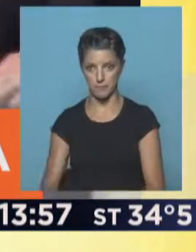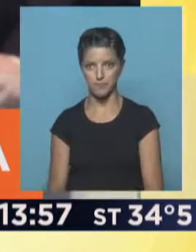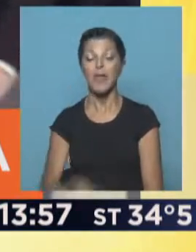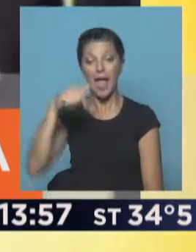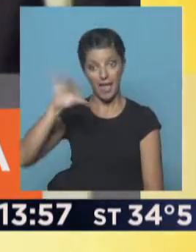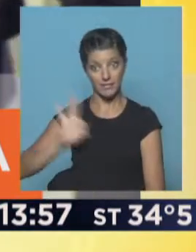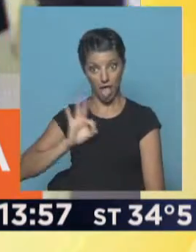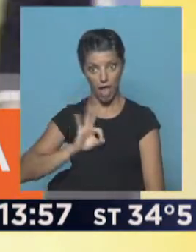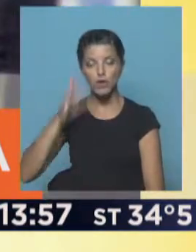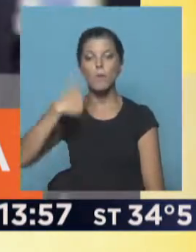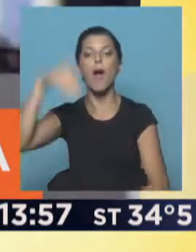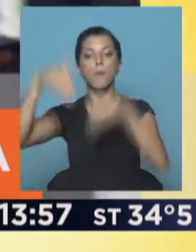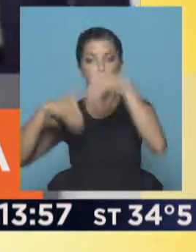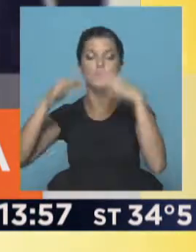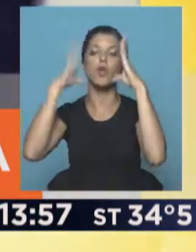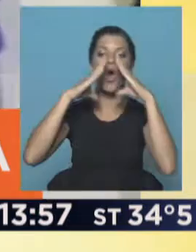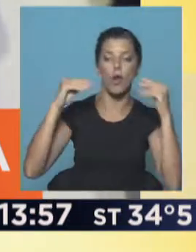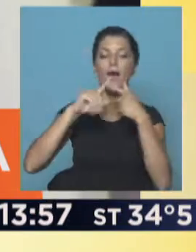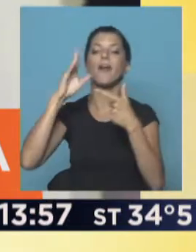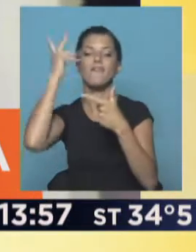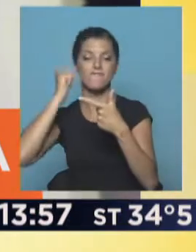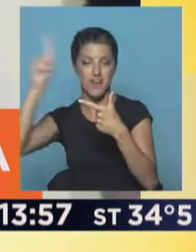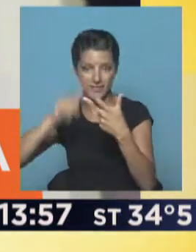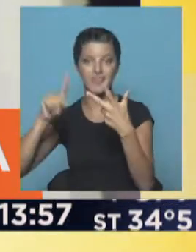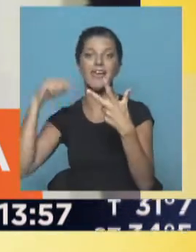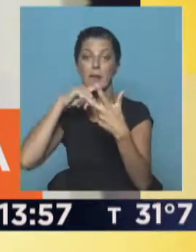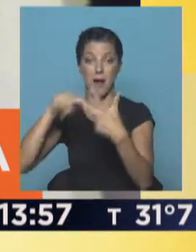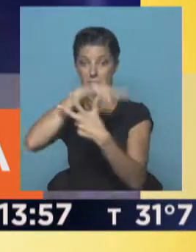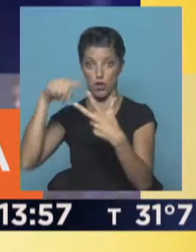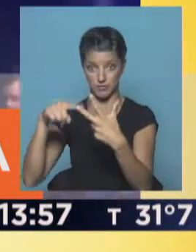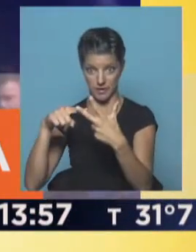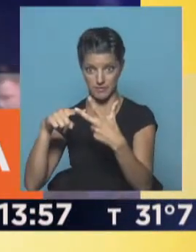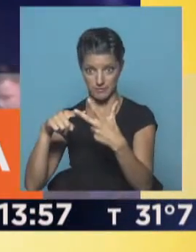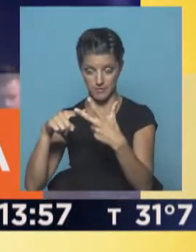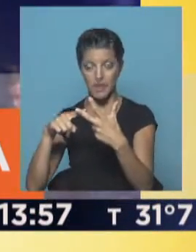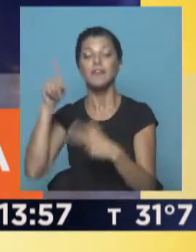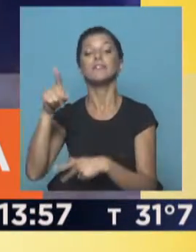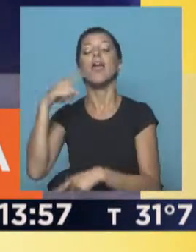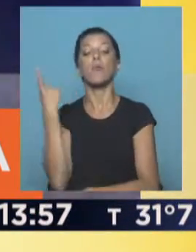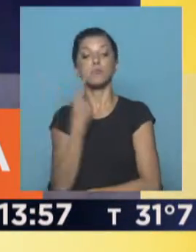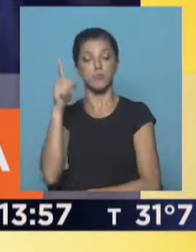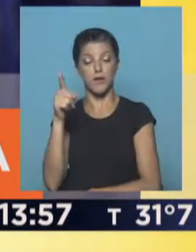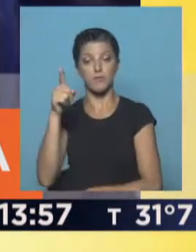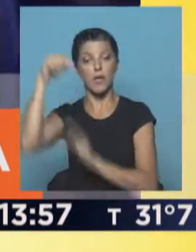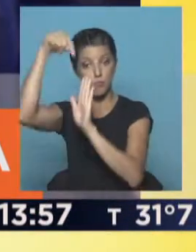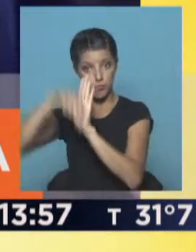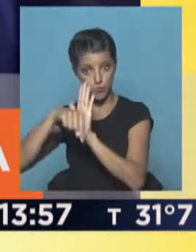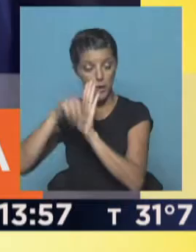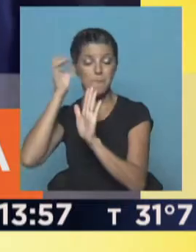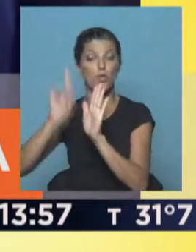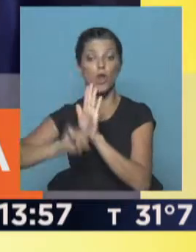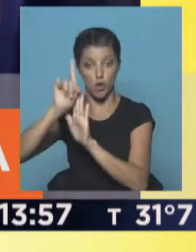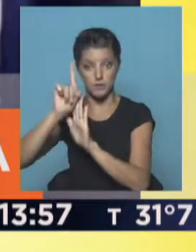año habrá elecciones en Holanda, Francia y Alemania. Fueron convocados por el dirigente de Renania del Norte, Westfalia, Markus